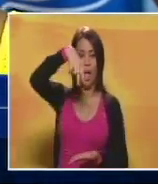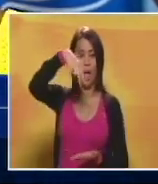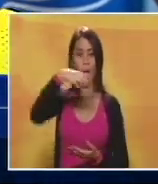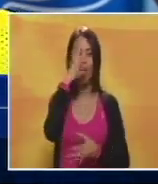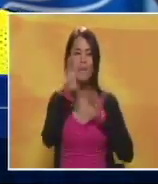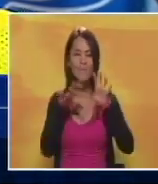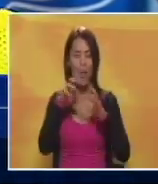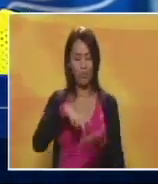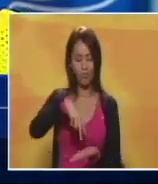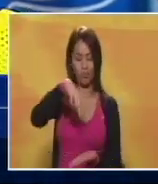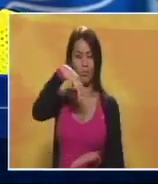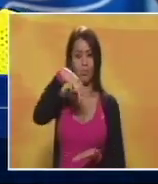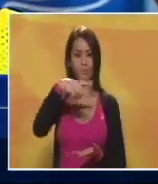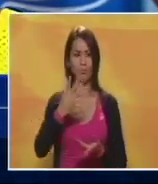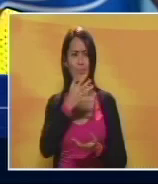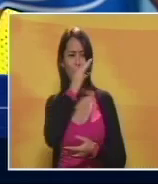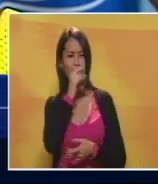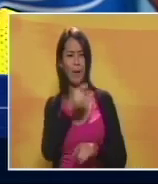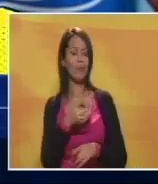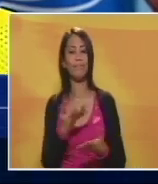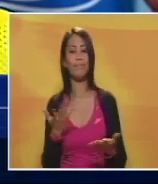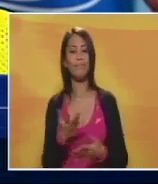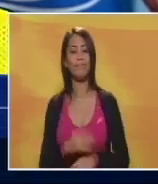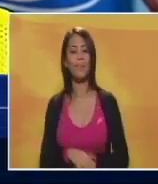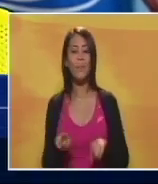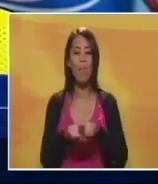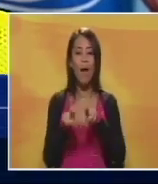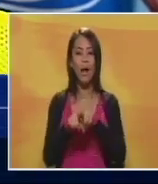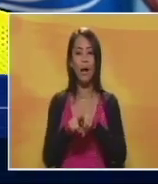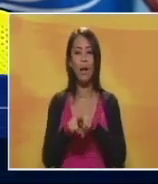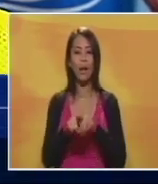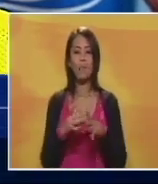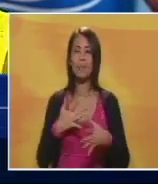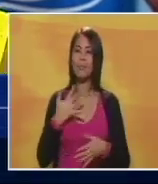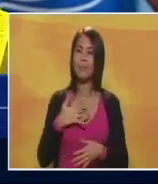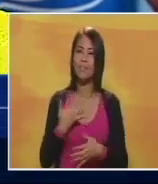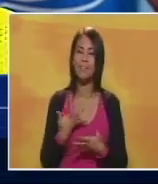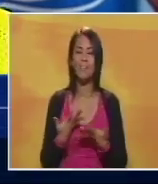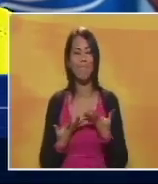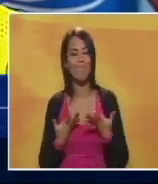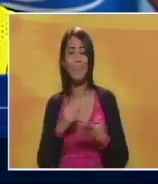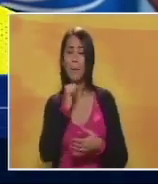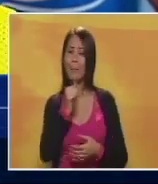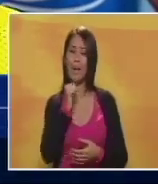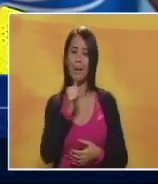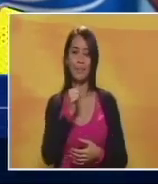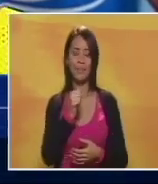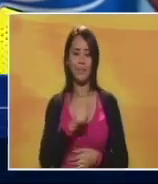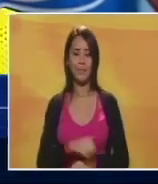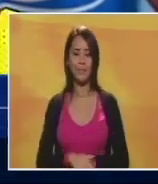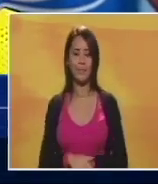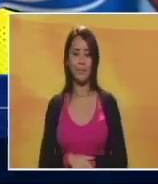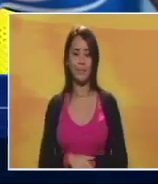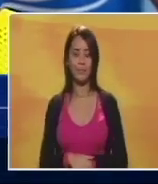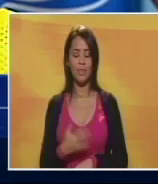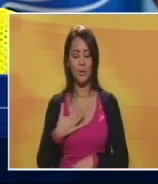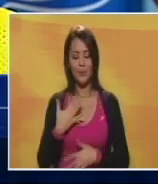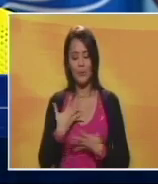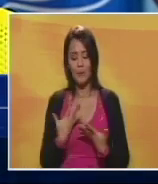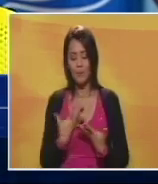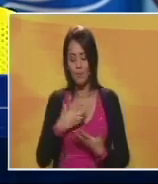Muchas cosas que me hicieron sentir un poco mal. Empecé a